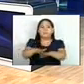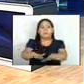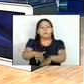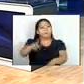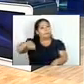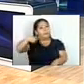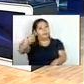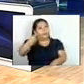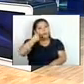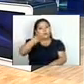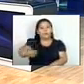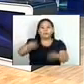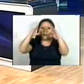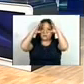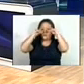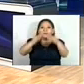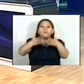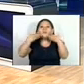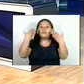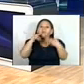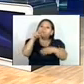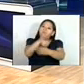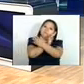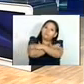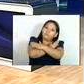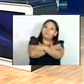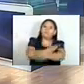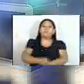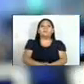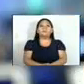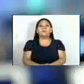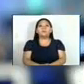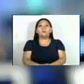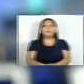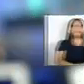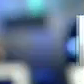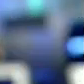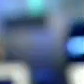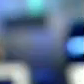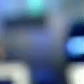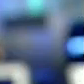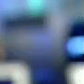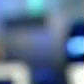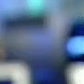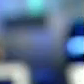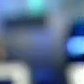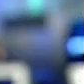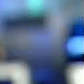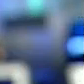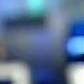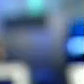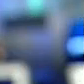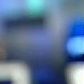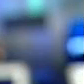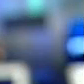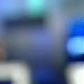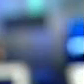es nos vemos mañana feliz noche que descansen no no no no por Antarctica